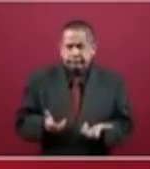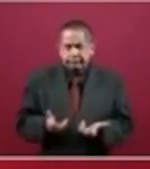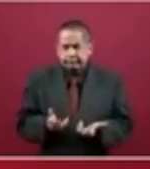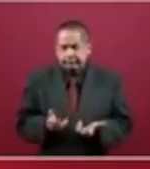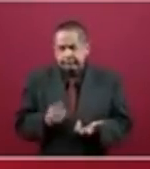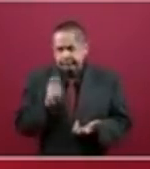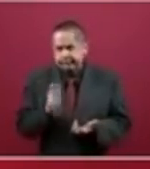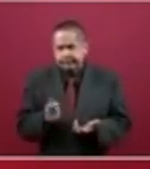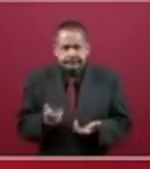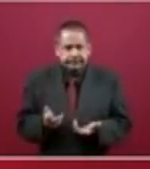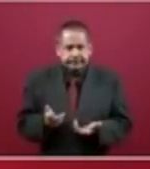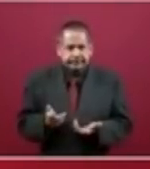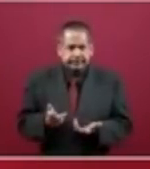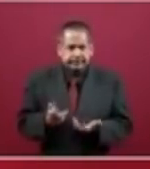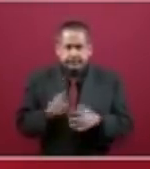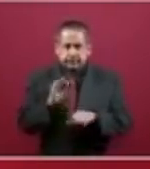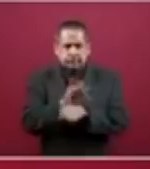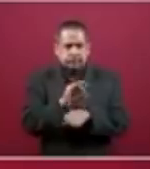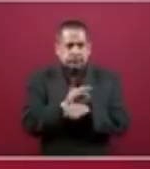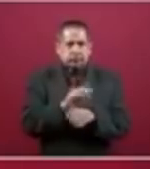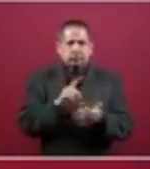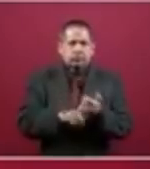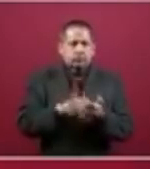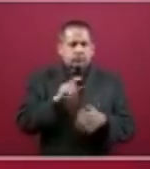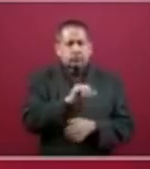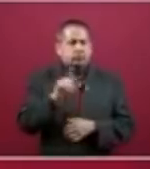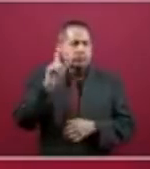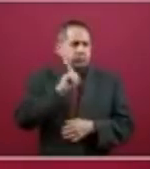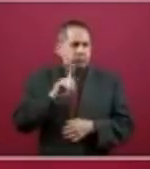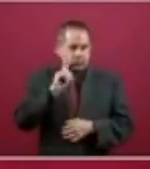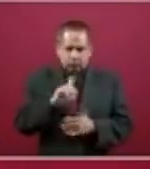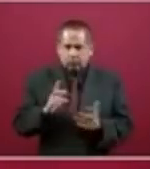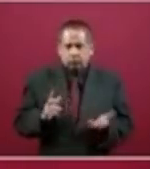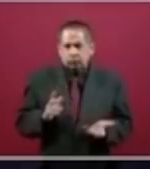de la protección a las mujeres,